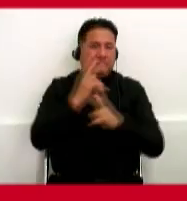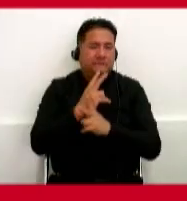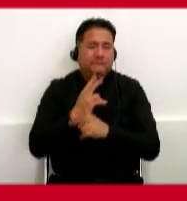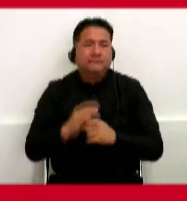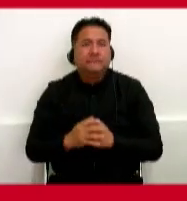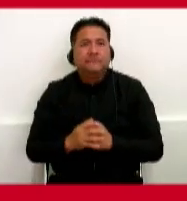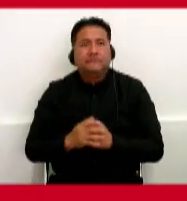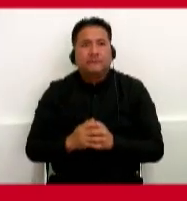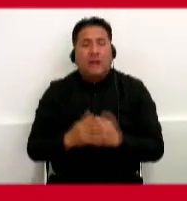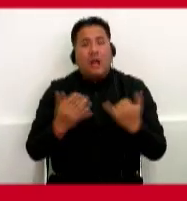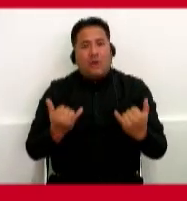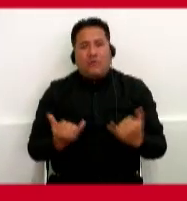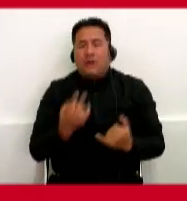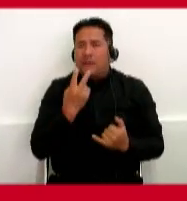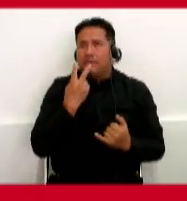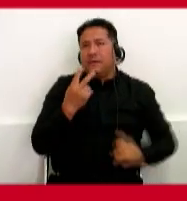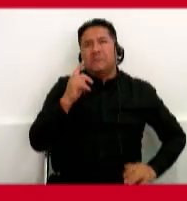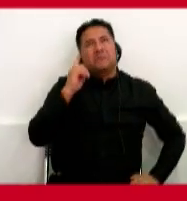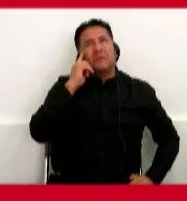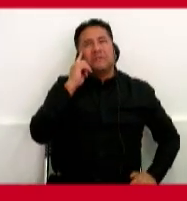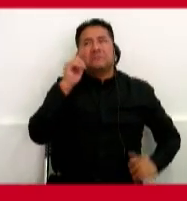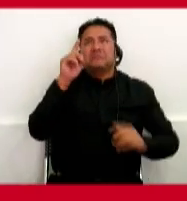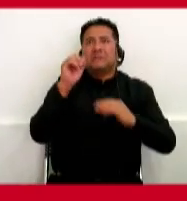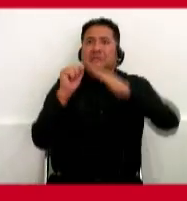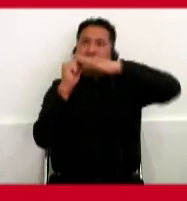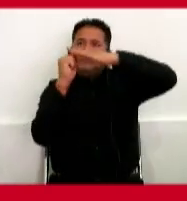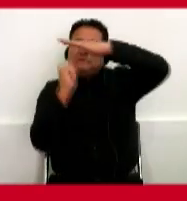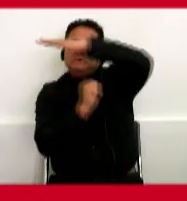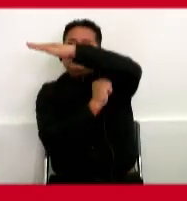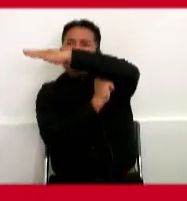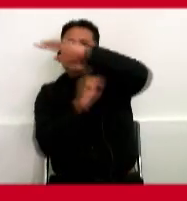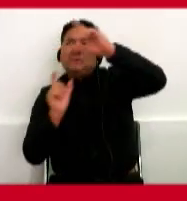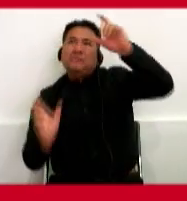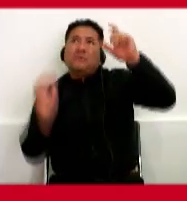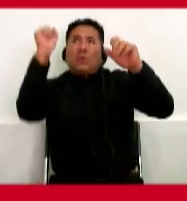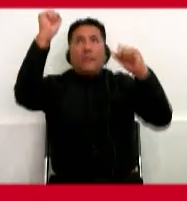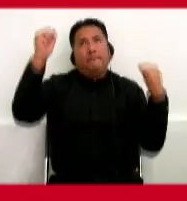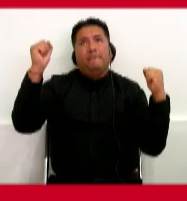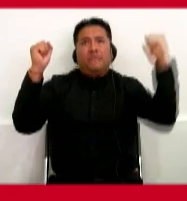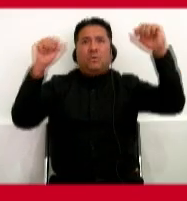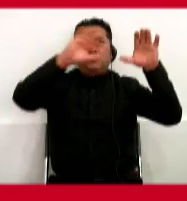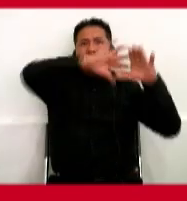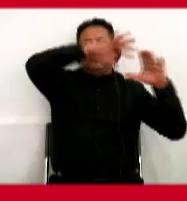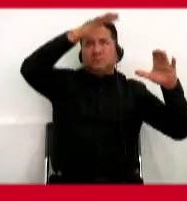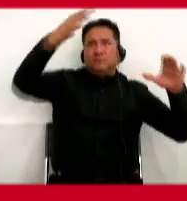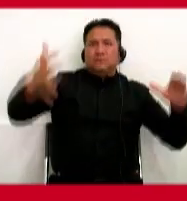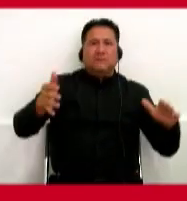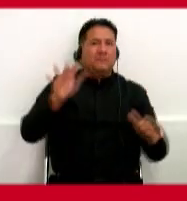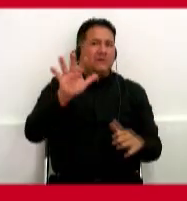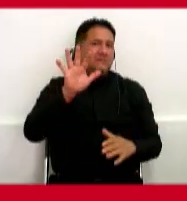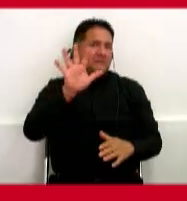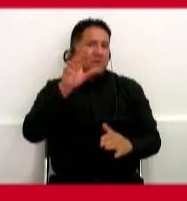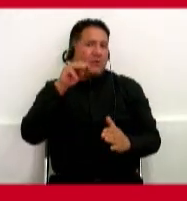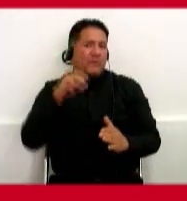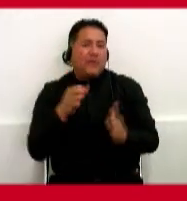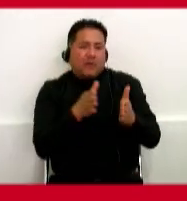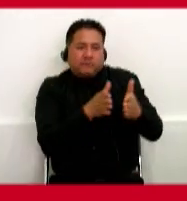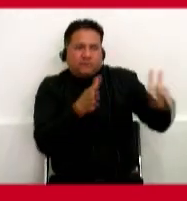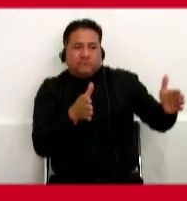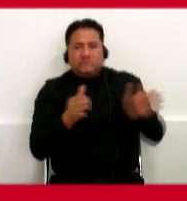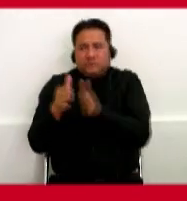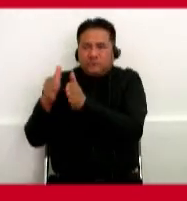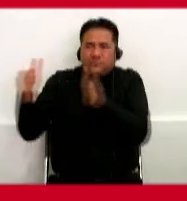tenía este Sill Pilar, consideramos dejar pilares intermedios de 5 metros de ancho. Como secuencia, planteamos